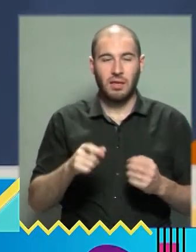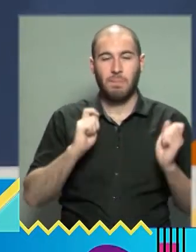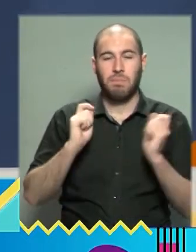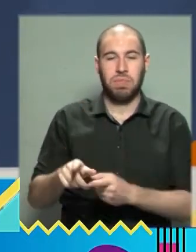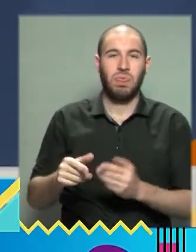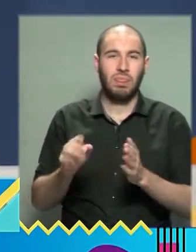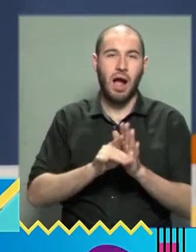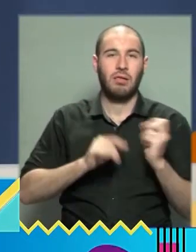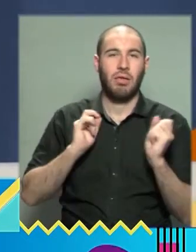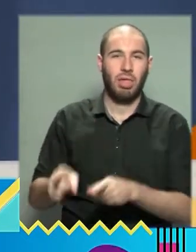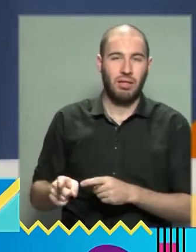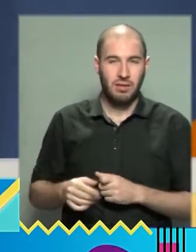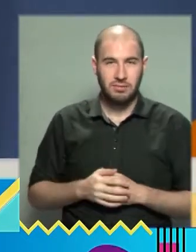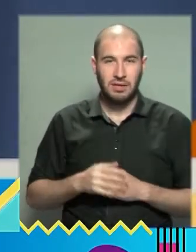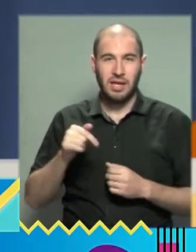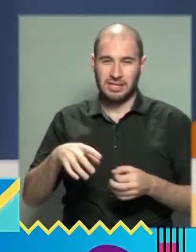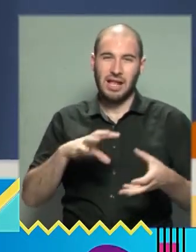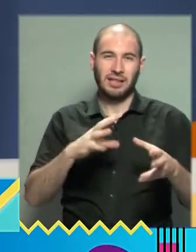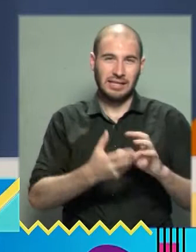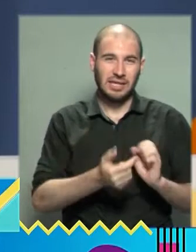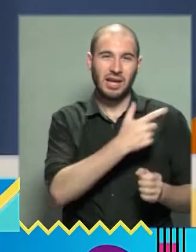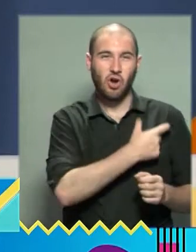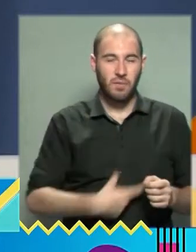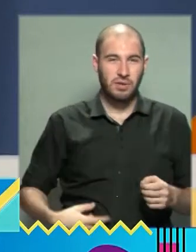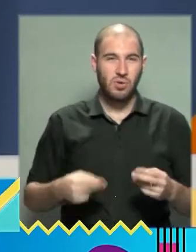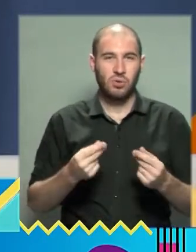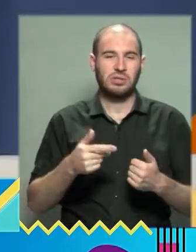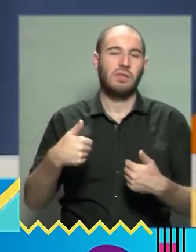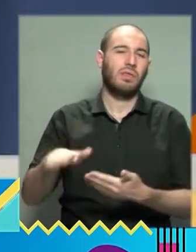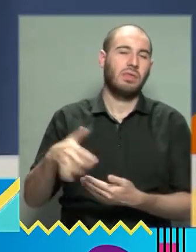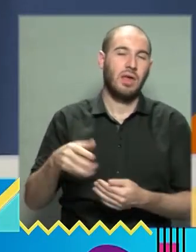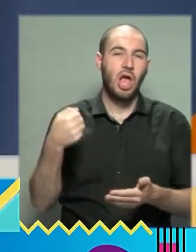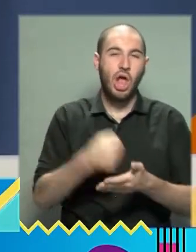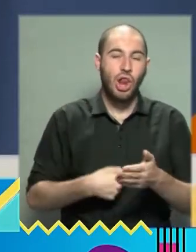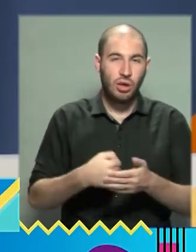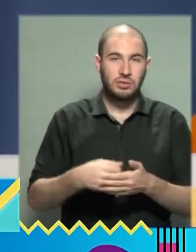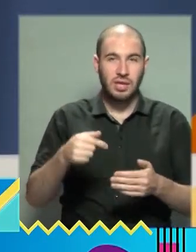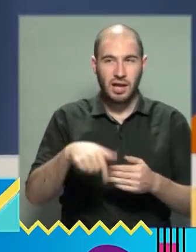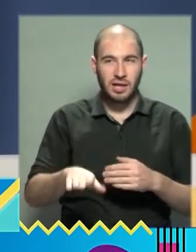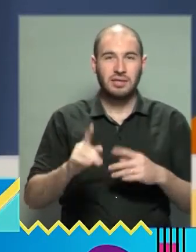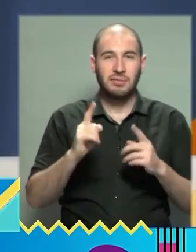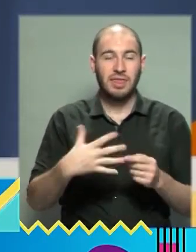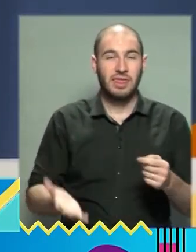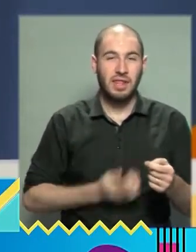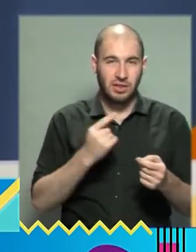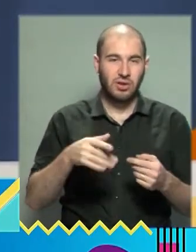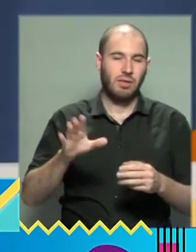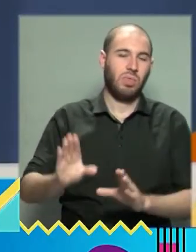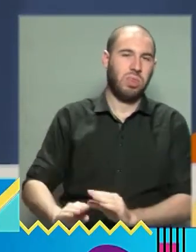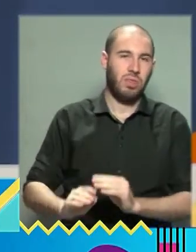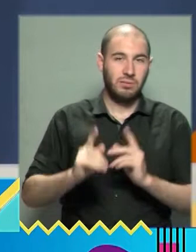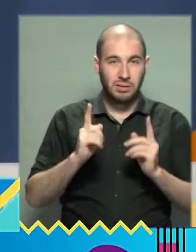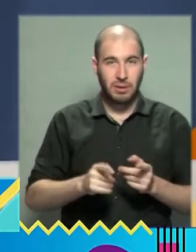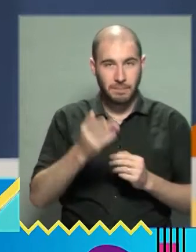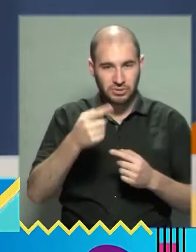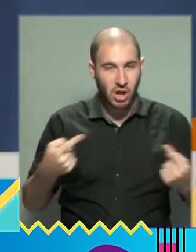Bien. Entonces, evidentemente, es una estrategia que utiliza el gobierno de deslegitimar las luchas a partir de deslegitimar a sus dirigentes y que, evidentemente,